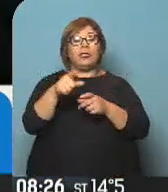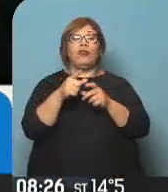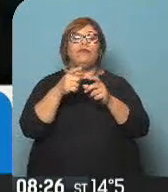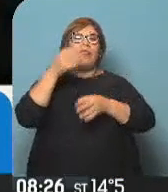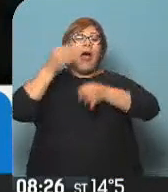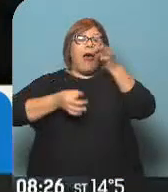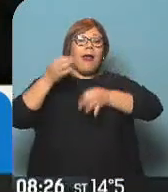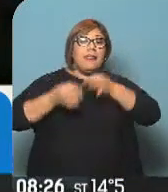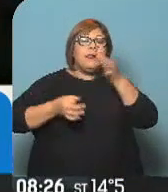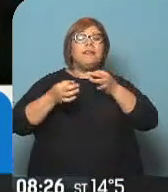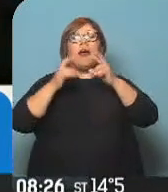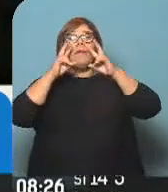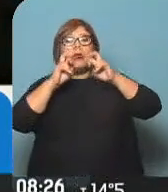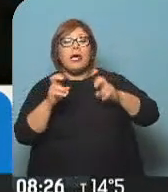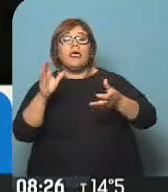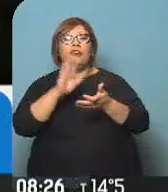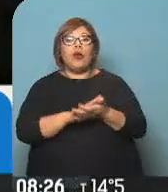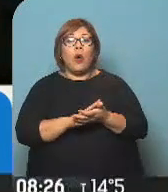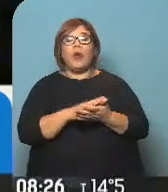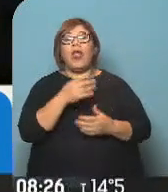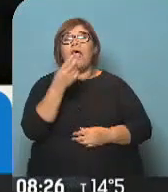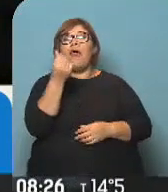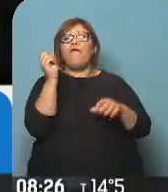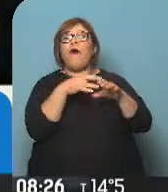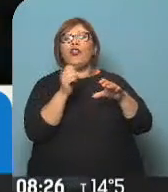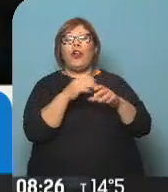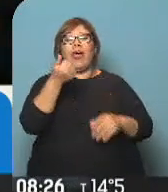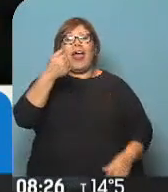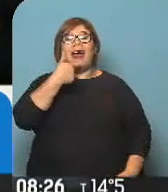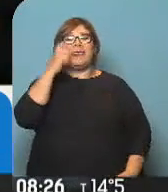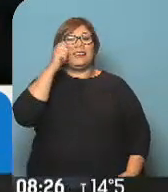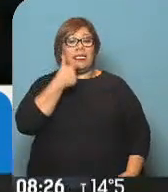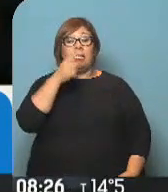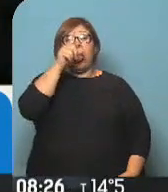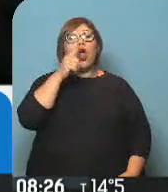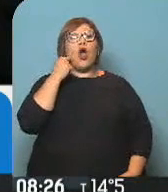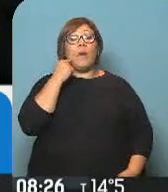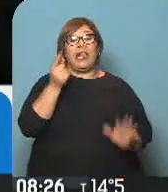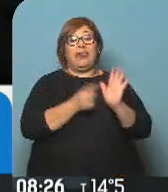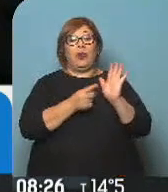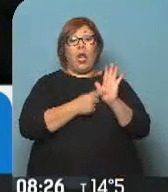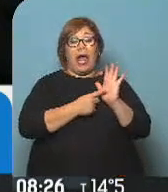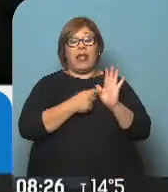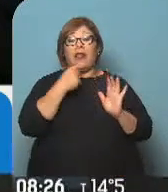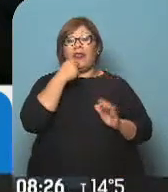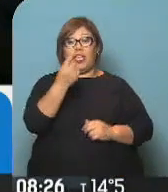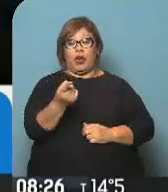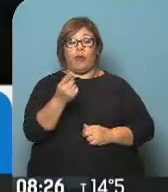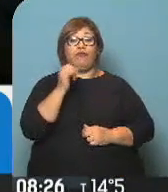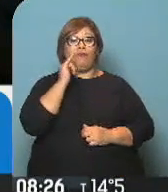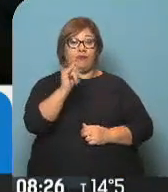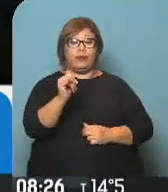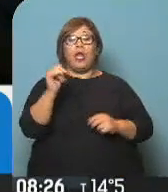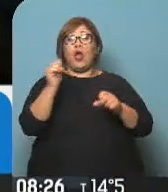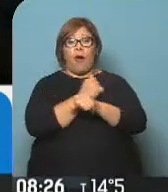un seguimiento de los fondos de la ANSES. El titular de la ANSES, Basavilbaso, ratificó en el Congreso que hasta el momento